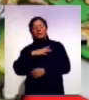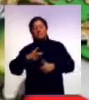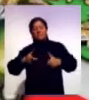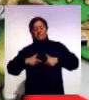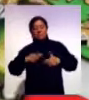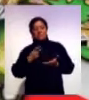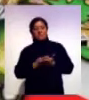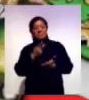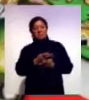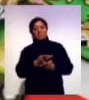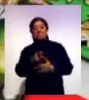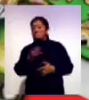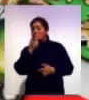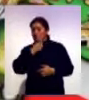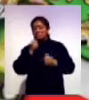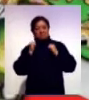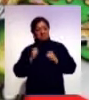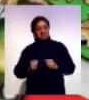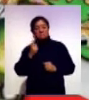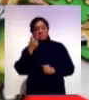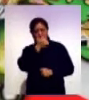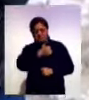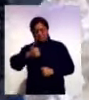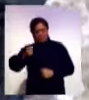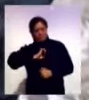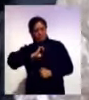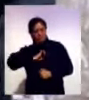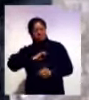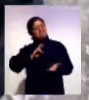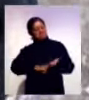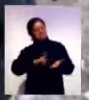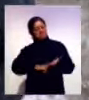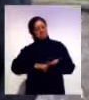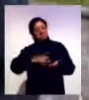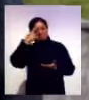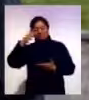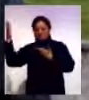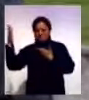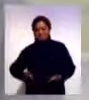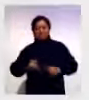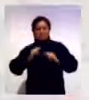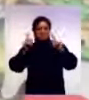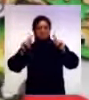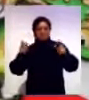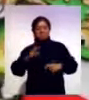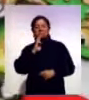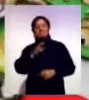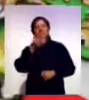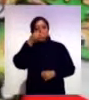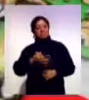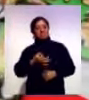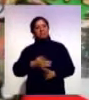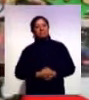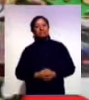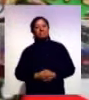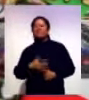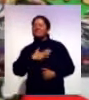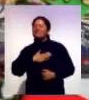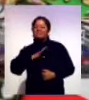plata, afirmó que cada uno de los entrenamientos valió la pena para traer a Tlaxcala buenos resultados. Pues lo que más me gusta de